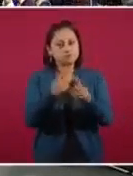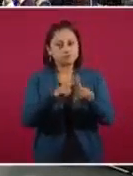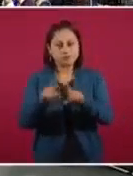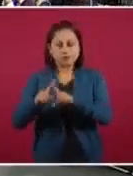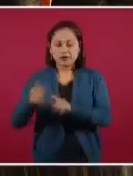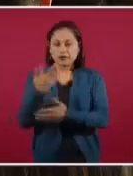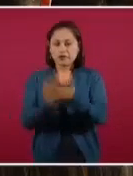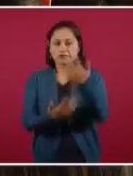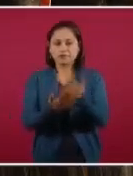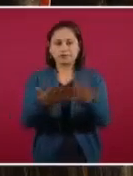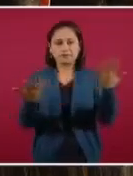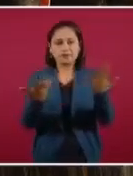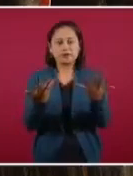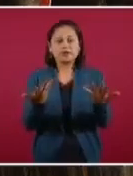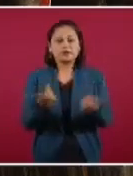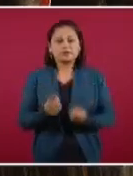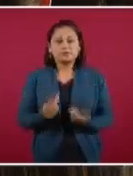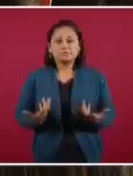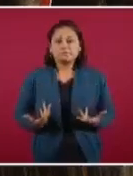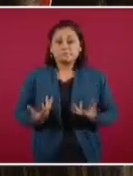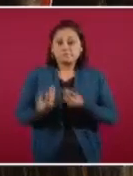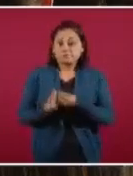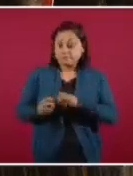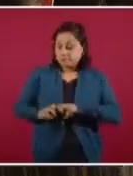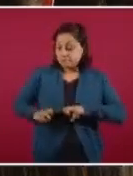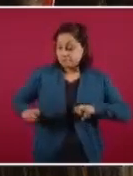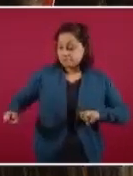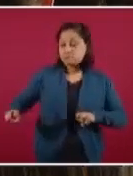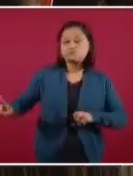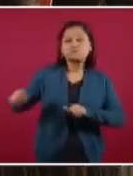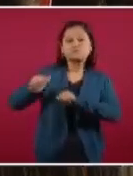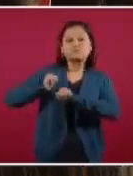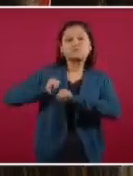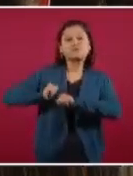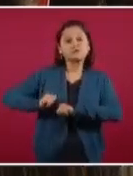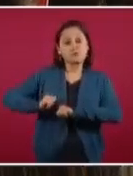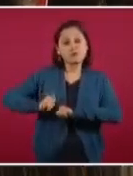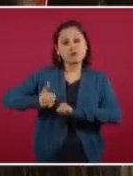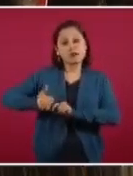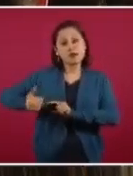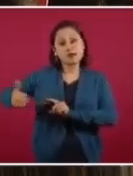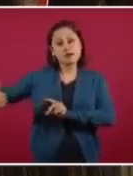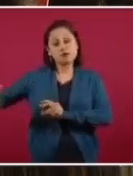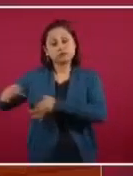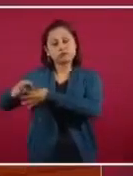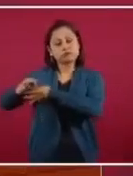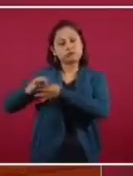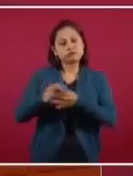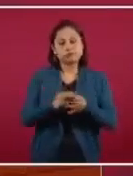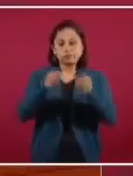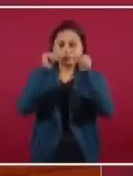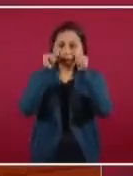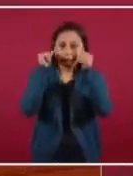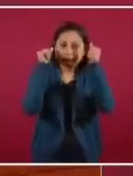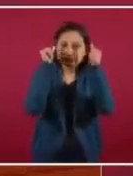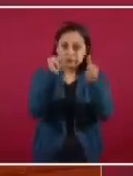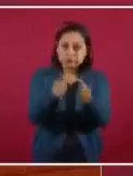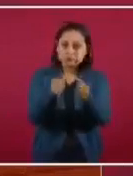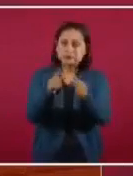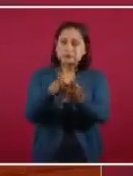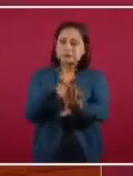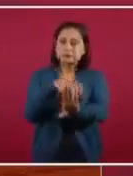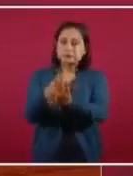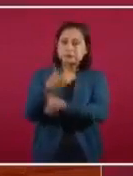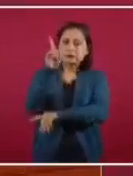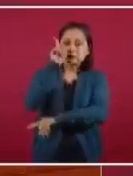Compartiendo este espacio con quienes tenemos como tarea en común atender, prevenir, sancionar y erradicar las violencias